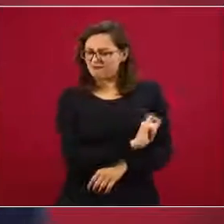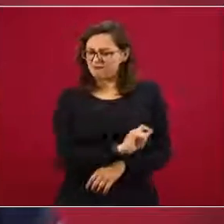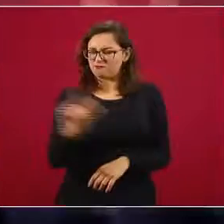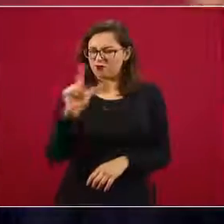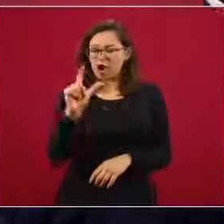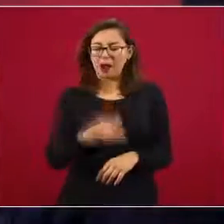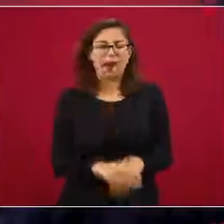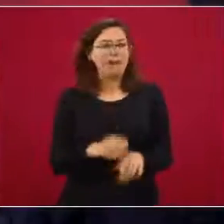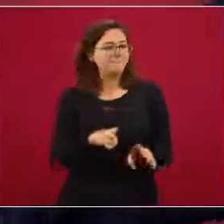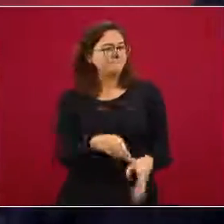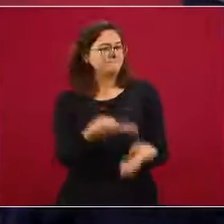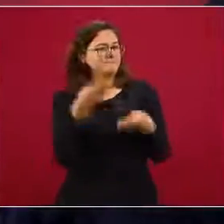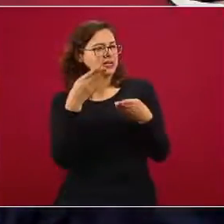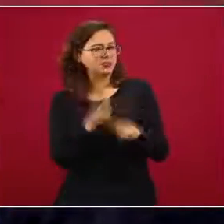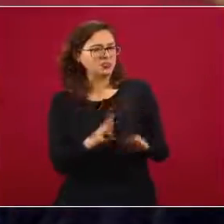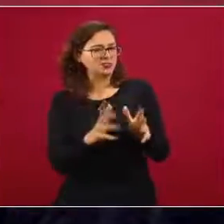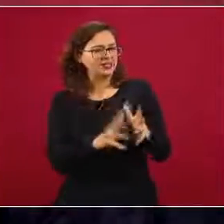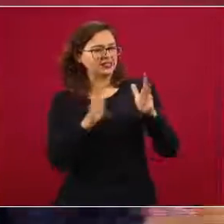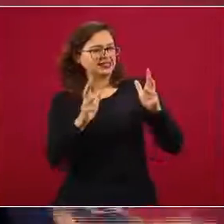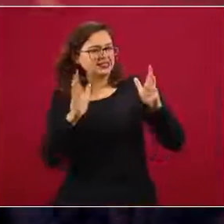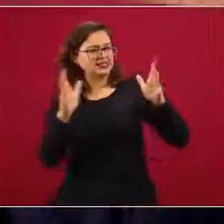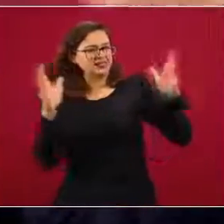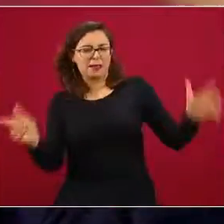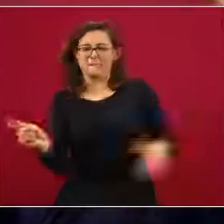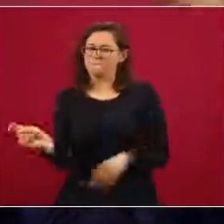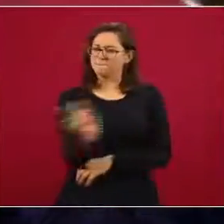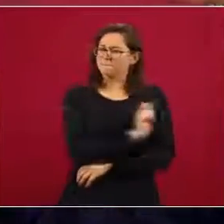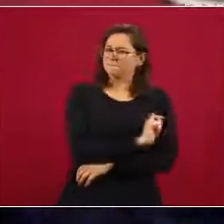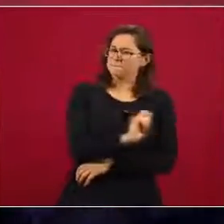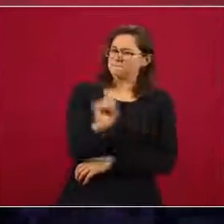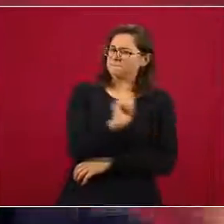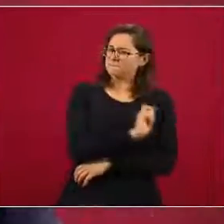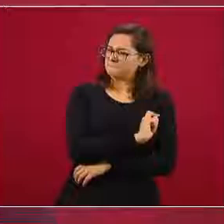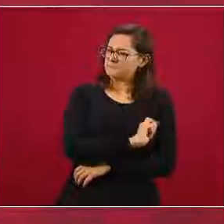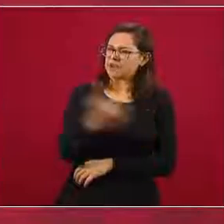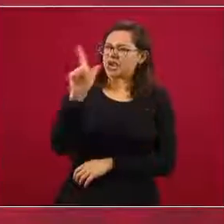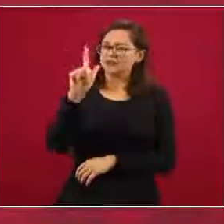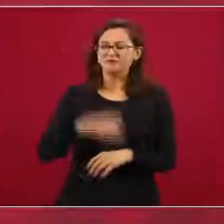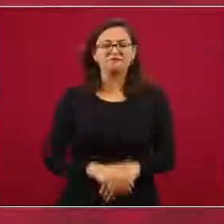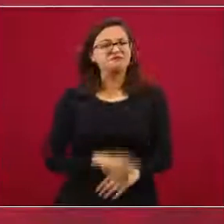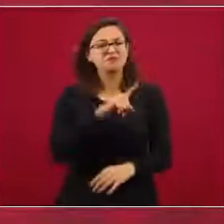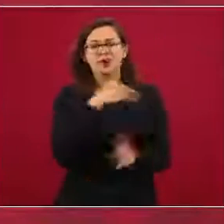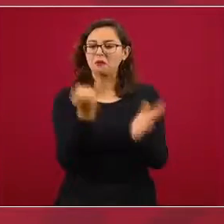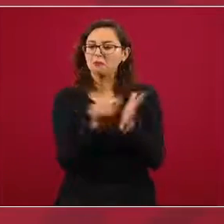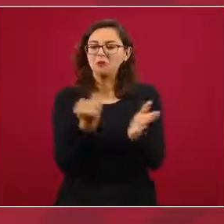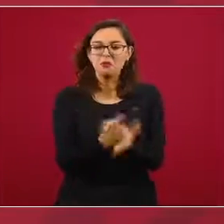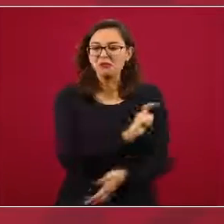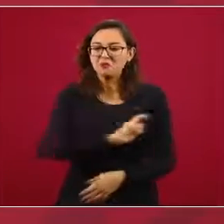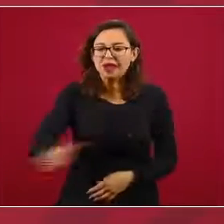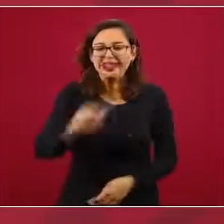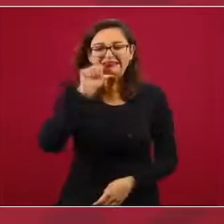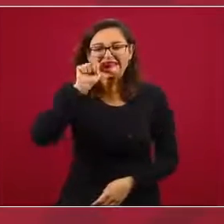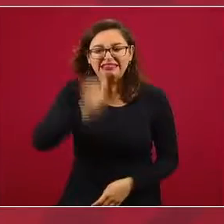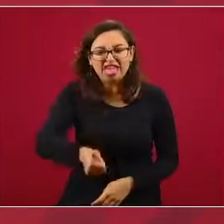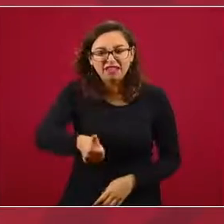Un banco grande, grande, grande, grande, grande, grande, famoso, famoso, famoso, famoso. No pagaba impuesto.